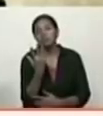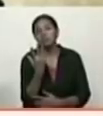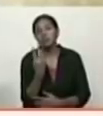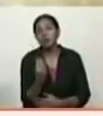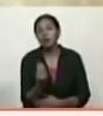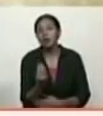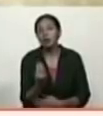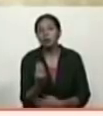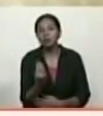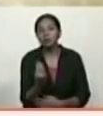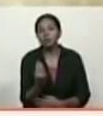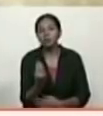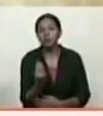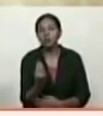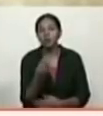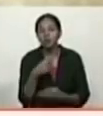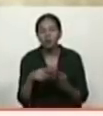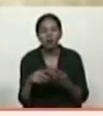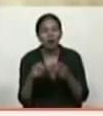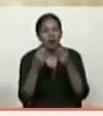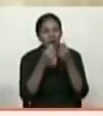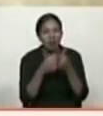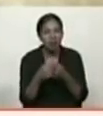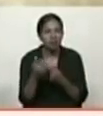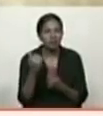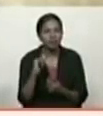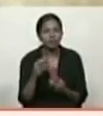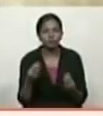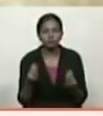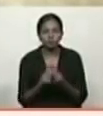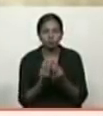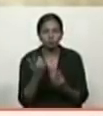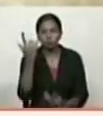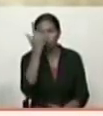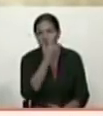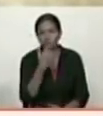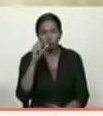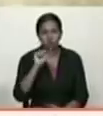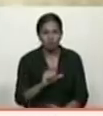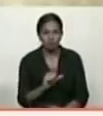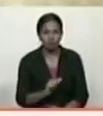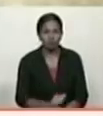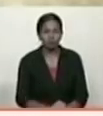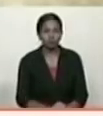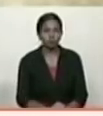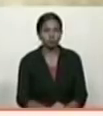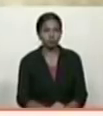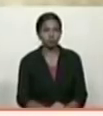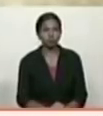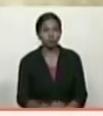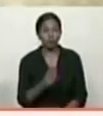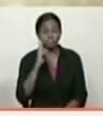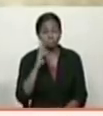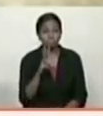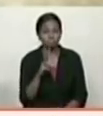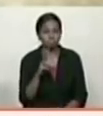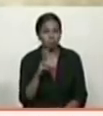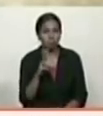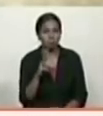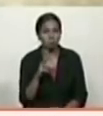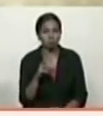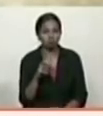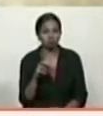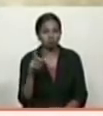conjunto, con una empresa conjunta con Sudáfrica, desarrollar. Pero también vimos el mapa de cooperación en materia de